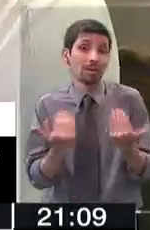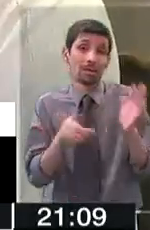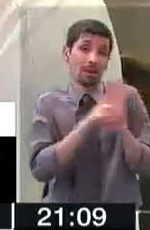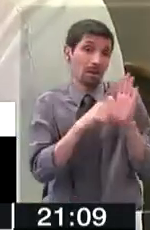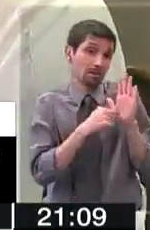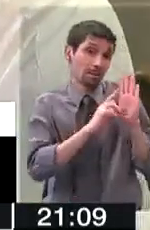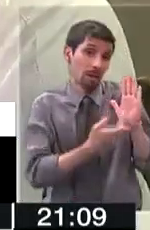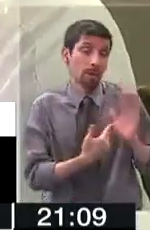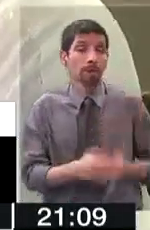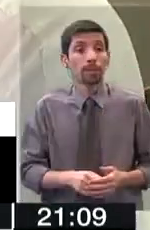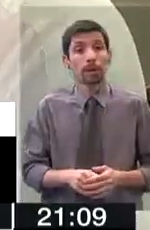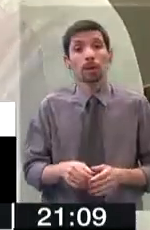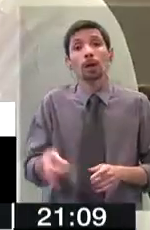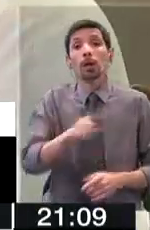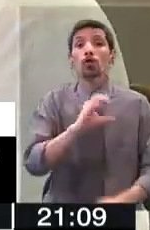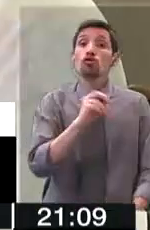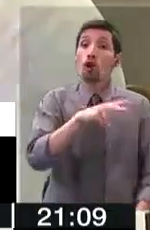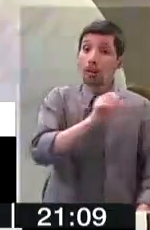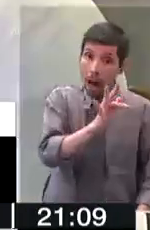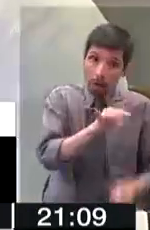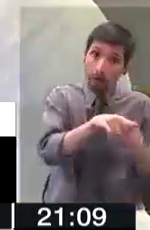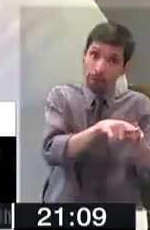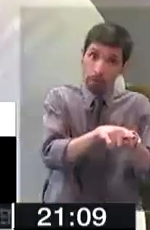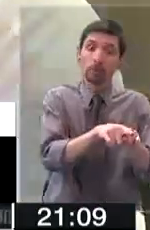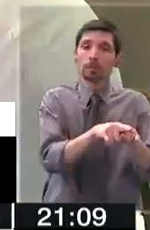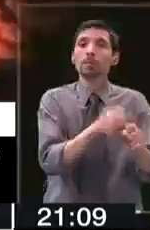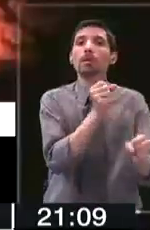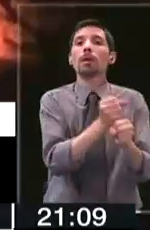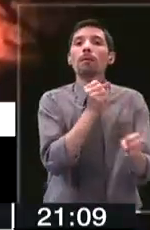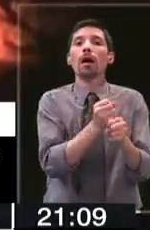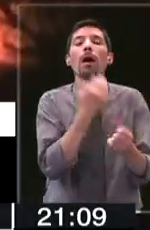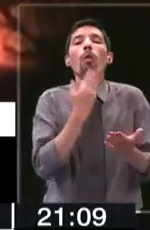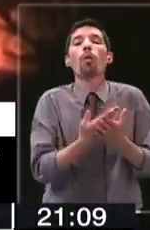proyecto del Servicio Nacional Forestal, en tanto, se trabajará